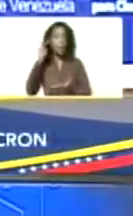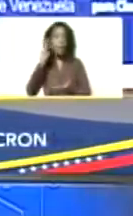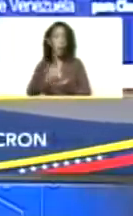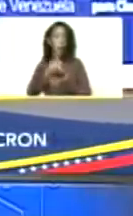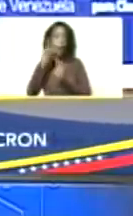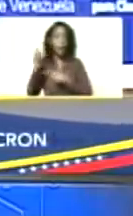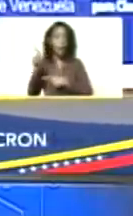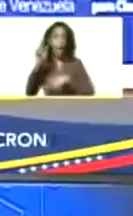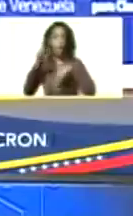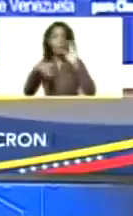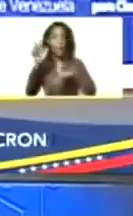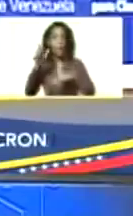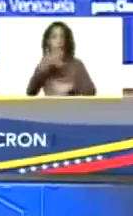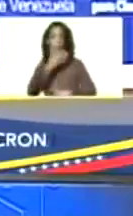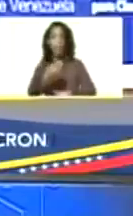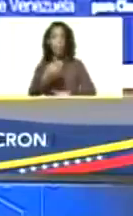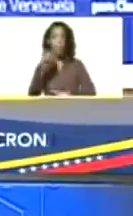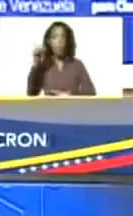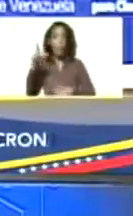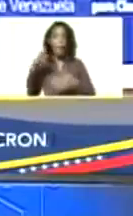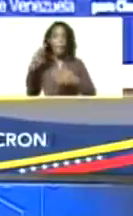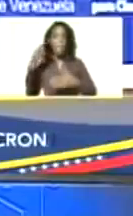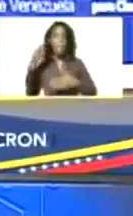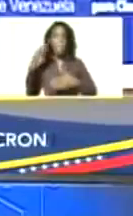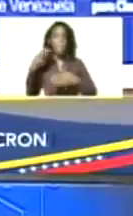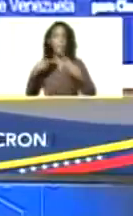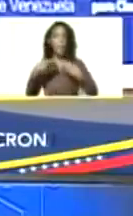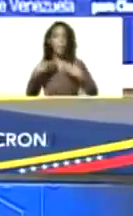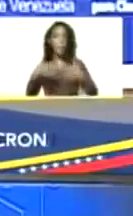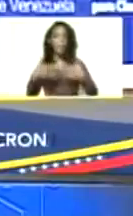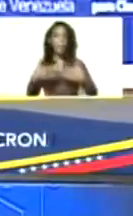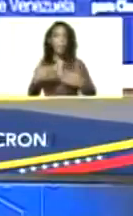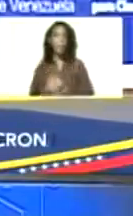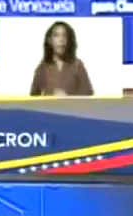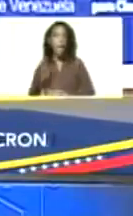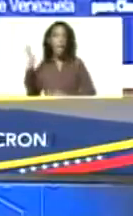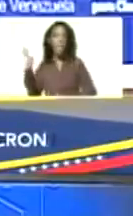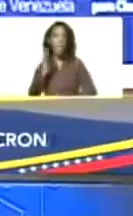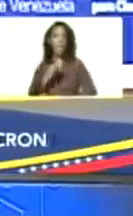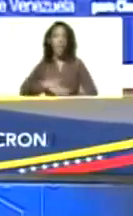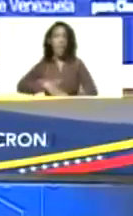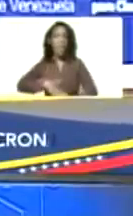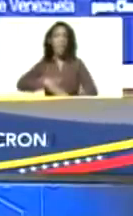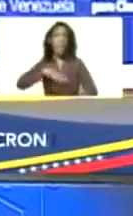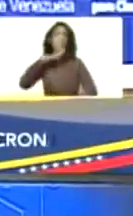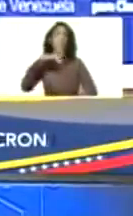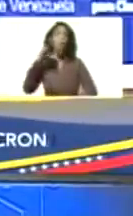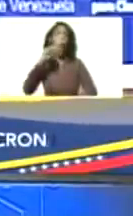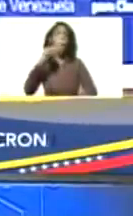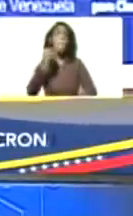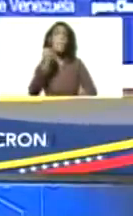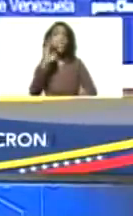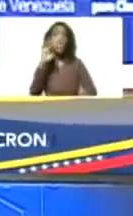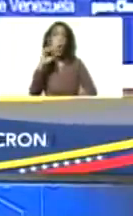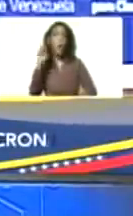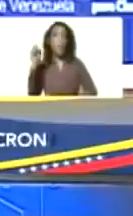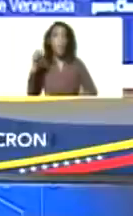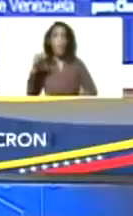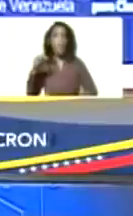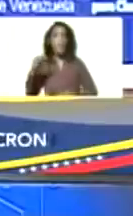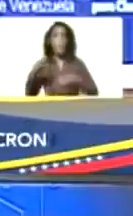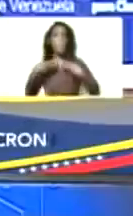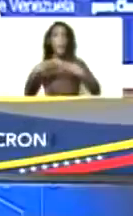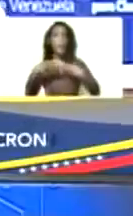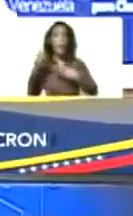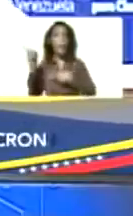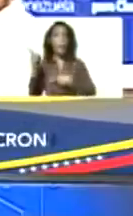el 13 de diciembre de Panamá y venía cundido de Omicron desde Panamá.